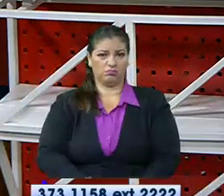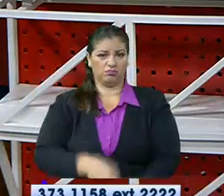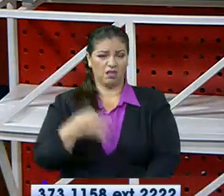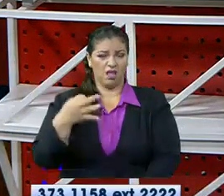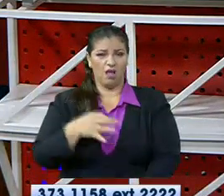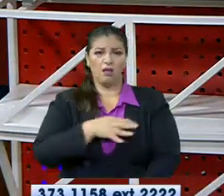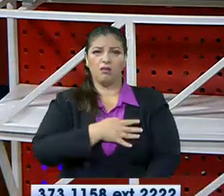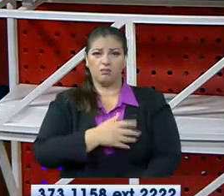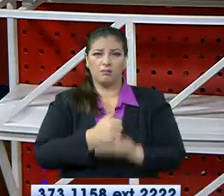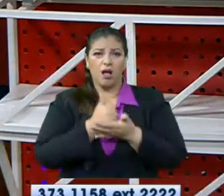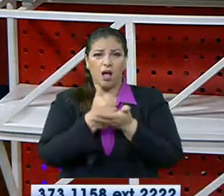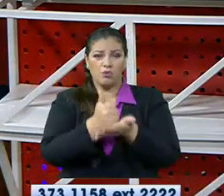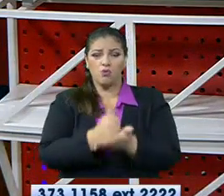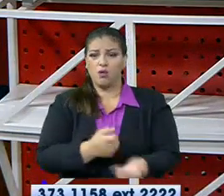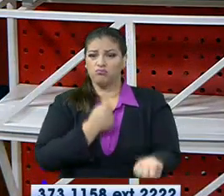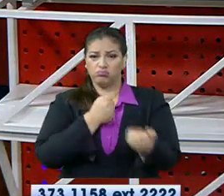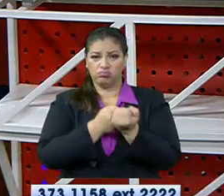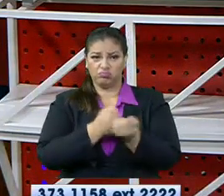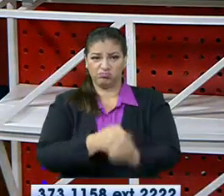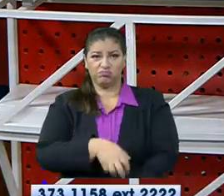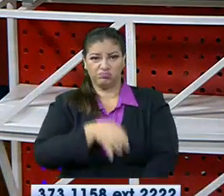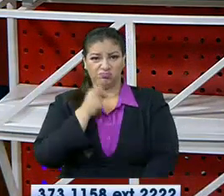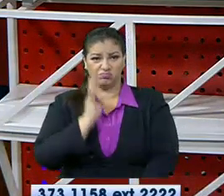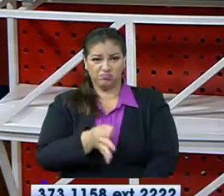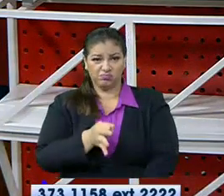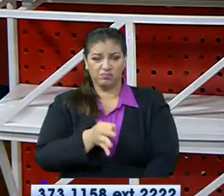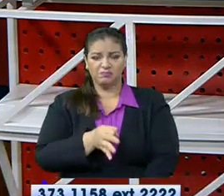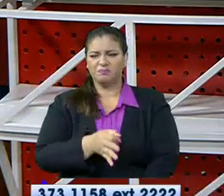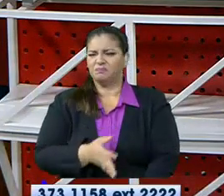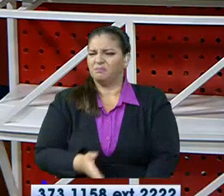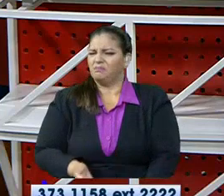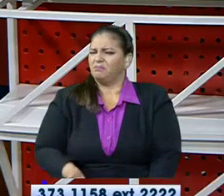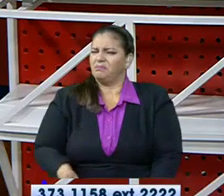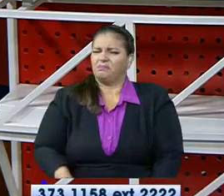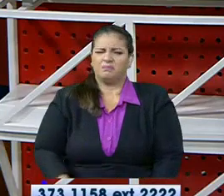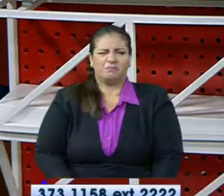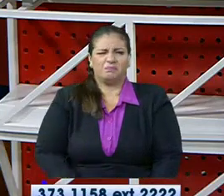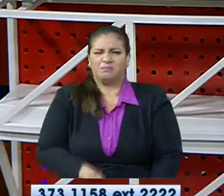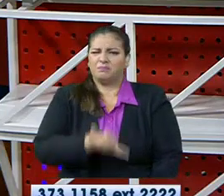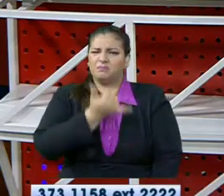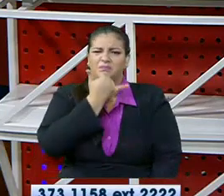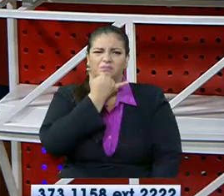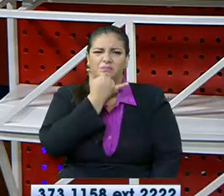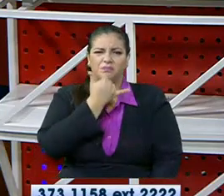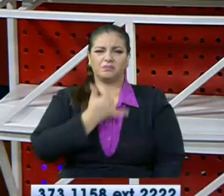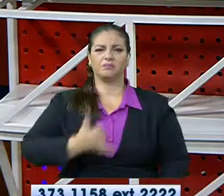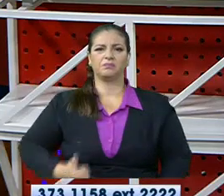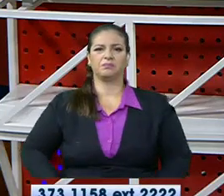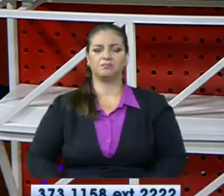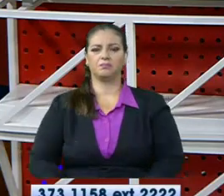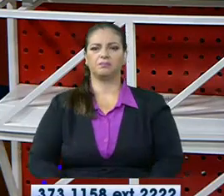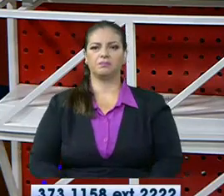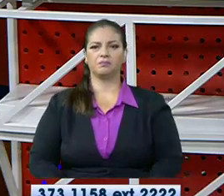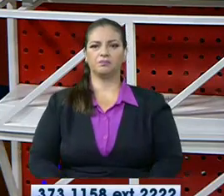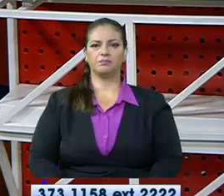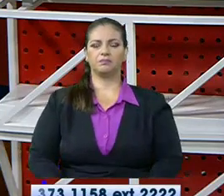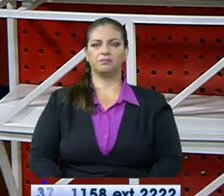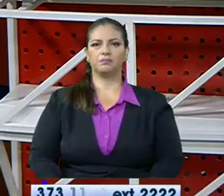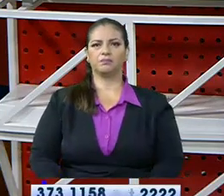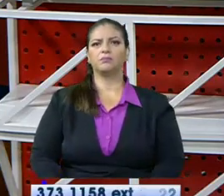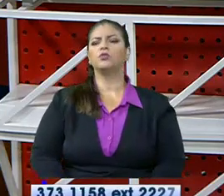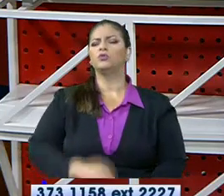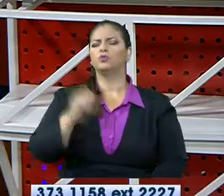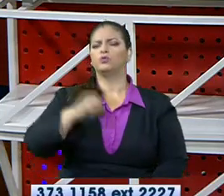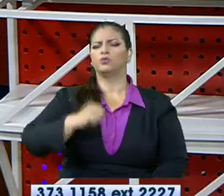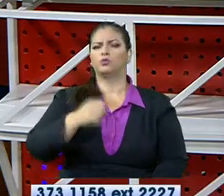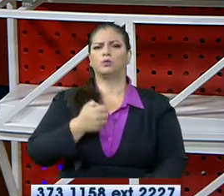generar y a provocar relajo. Como o malos siempre. Hinchas. Malos hinchas, o malos hinchas, exactamente. Malos hinchas que dicen ser hinchas,